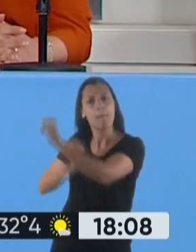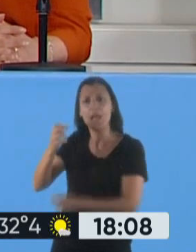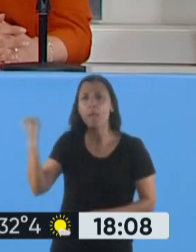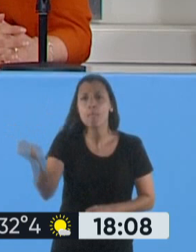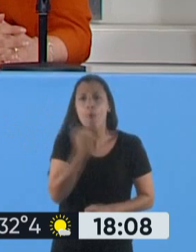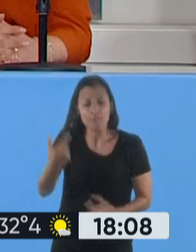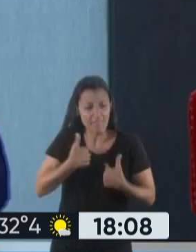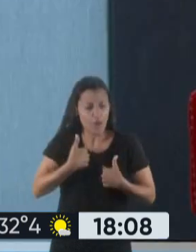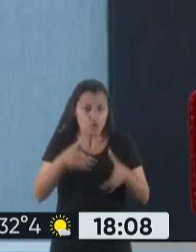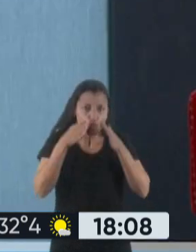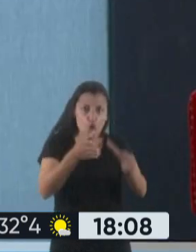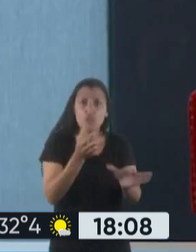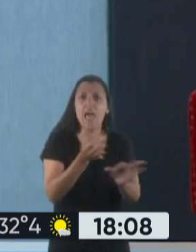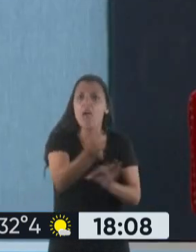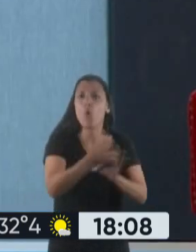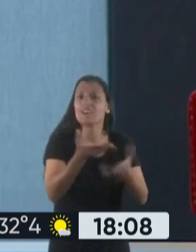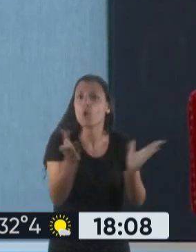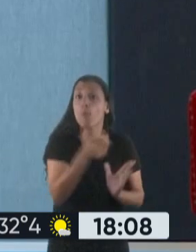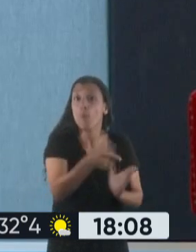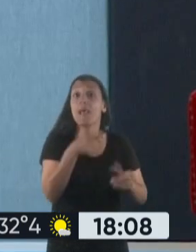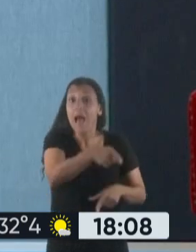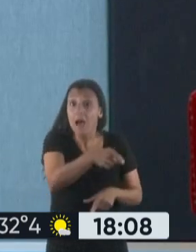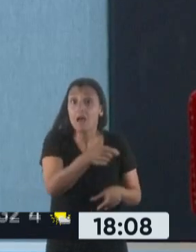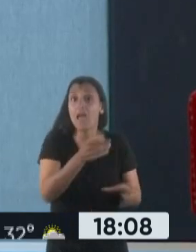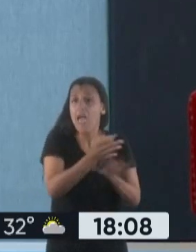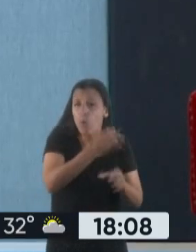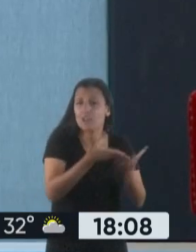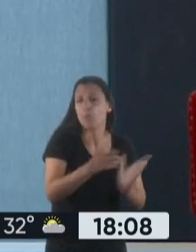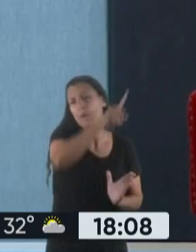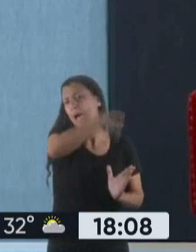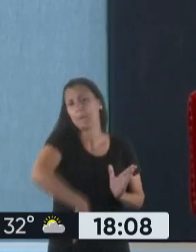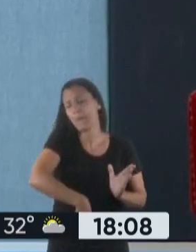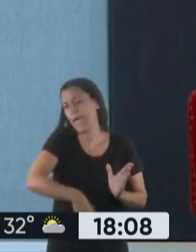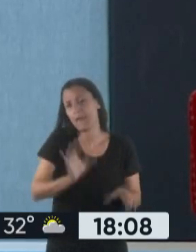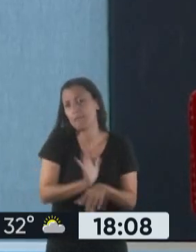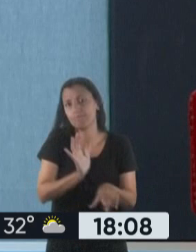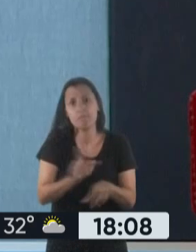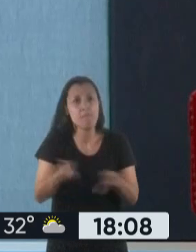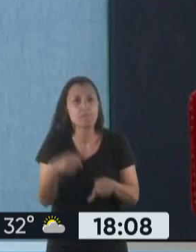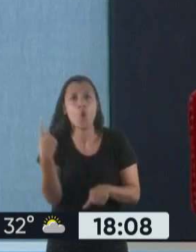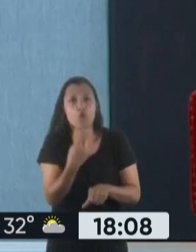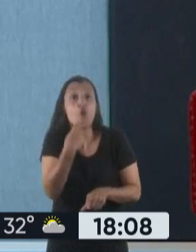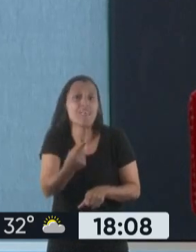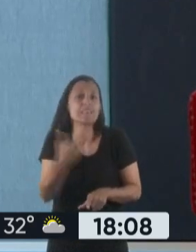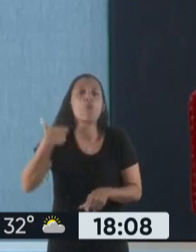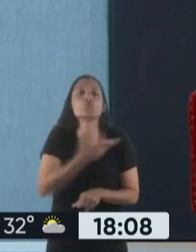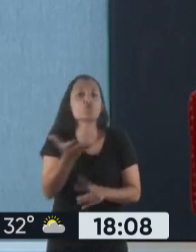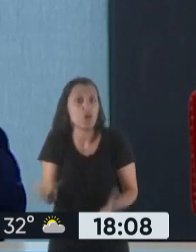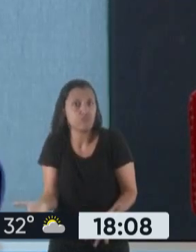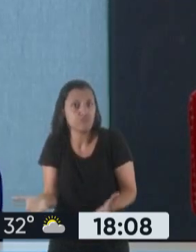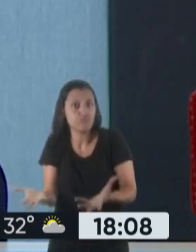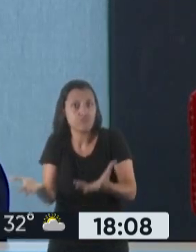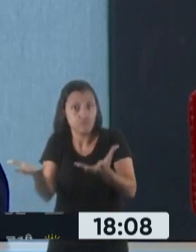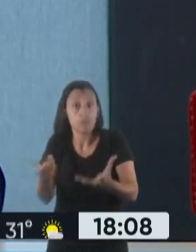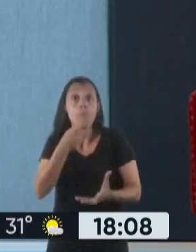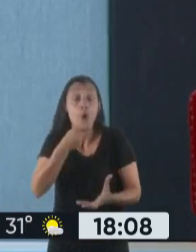educación pública como verdadero mecanismo para esto que llamamos la escala social ascendente, que